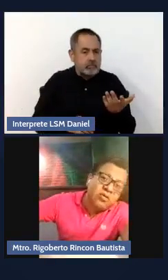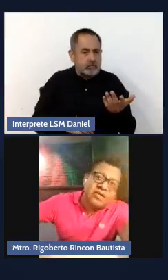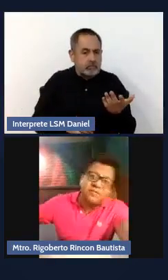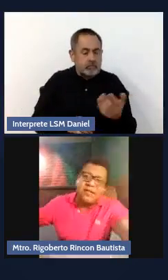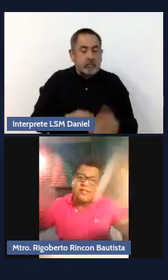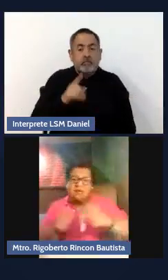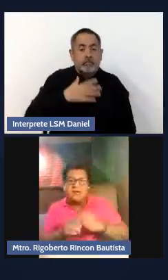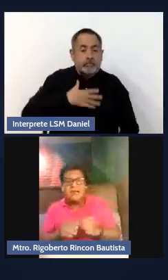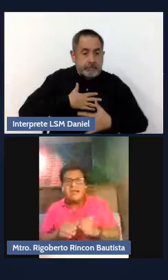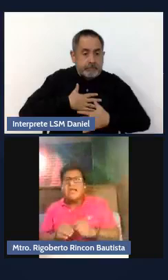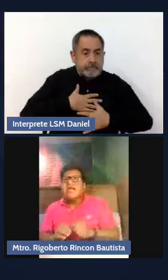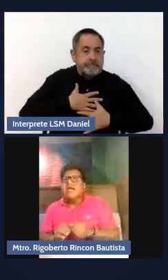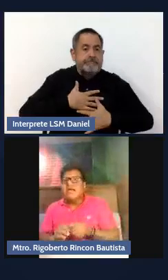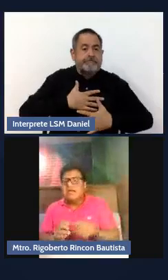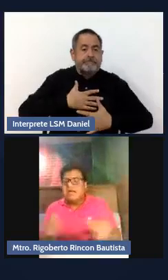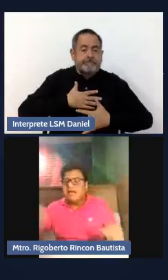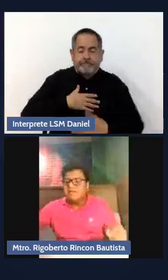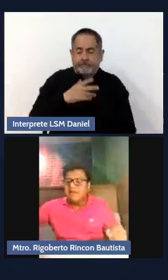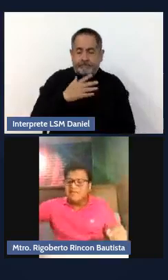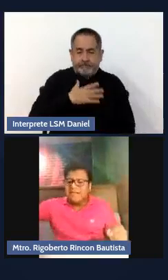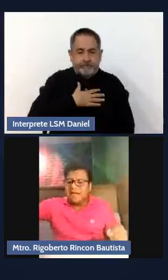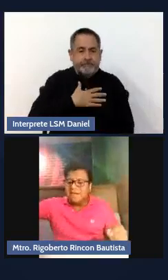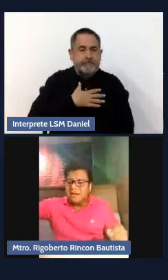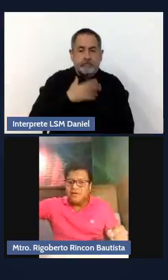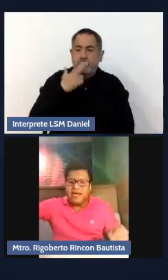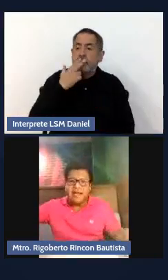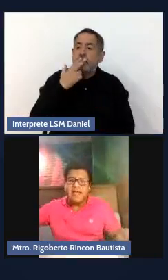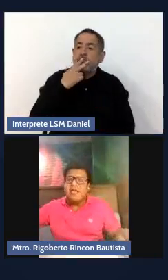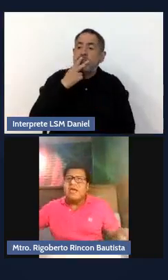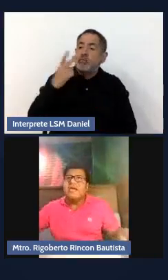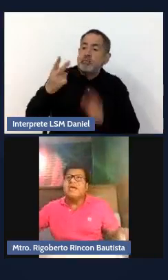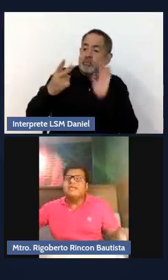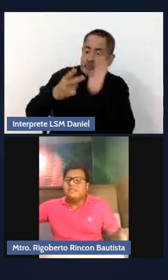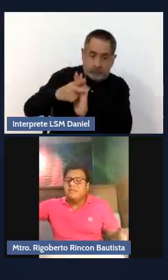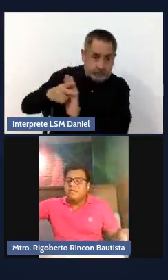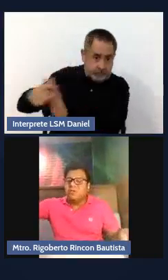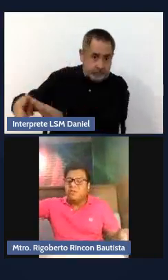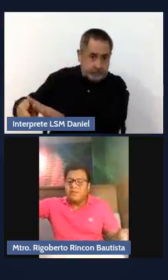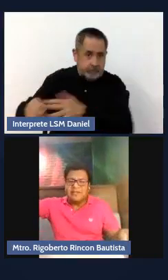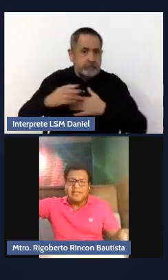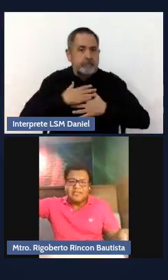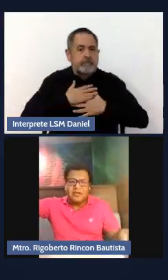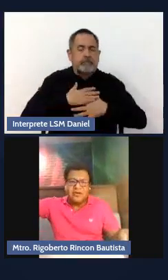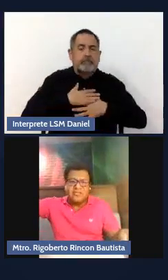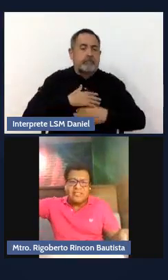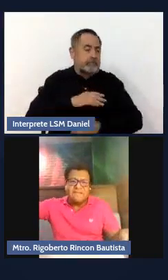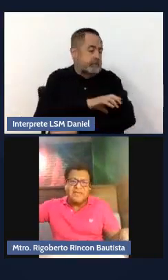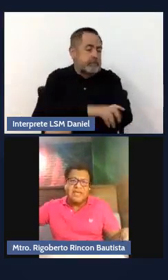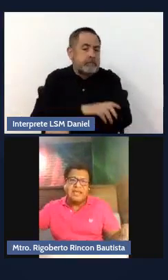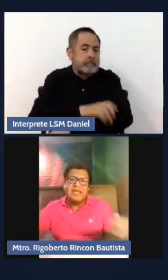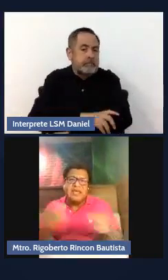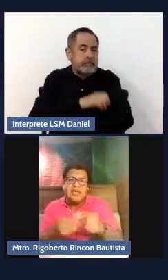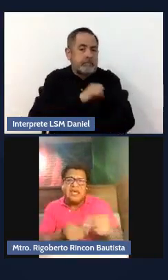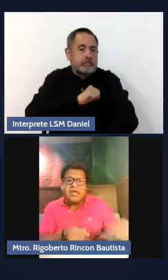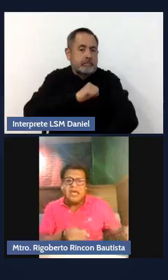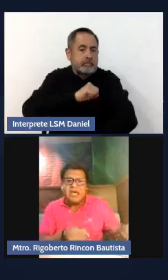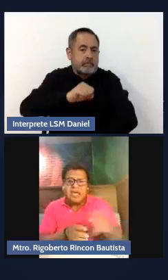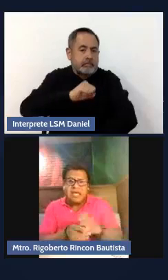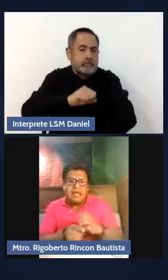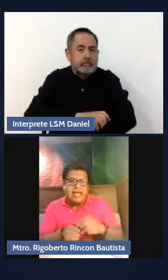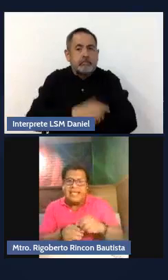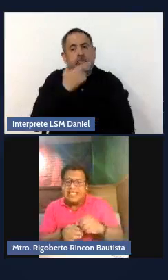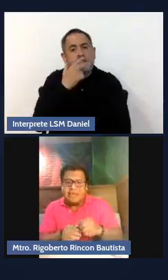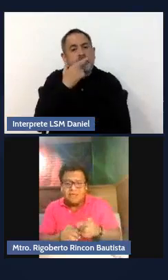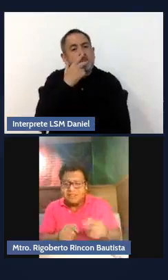respiración empieza a mejorar, tu hipertensión también, eh, entre